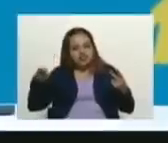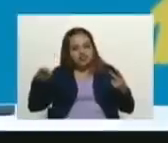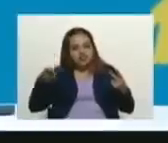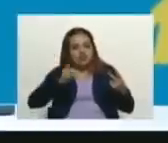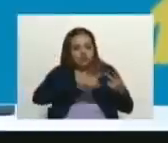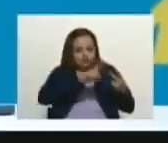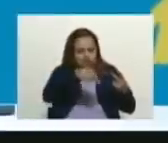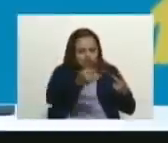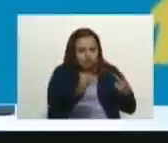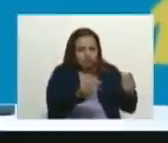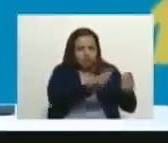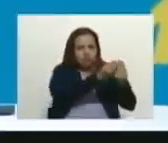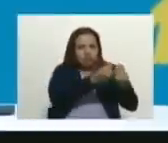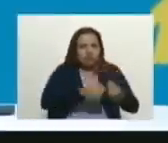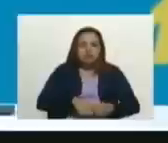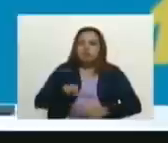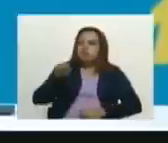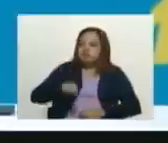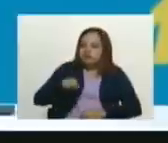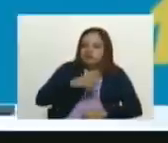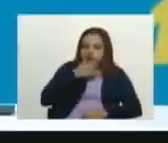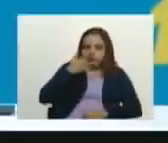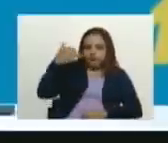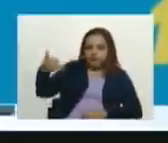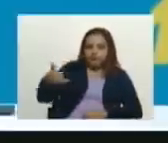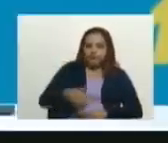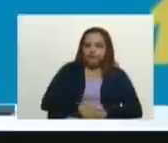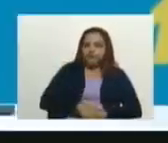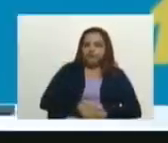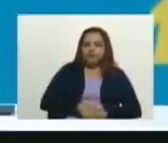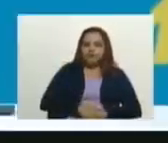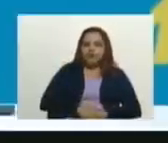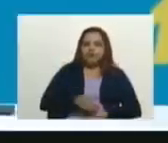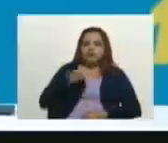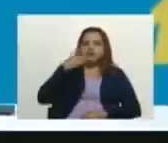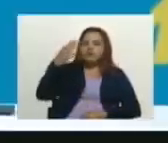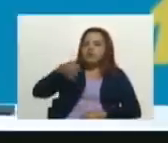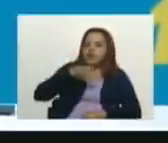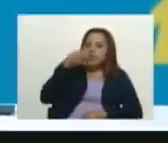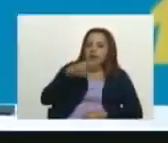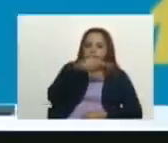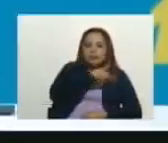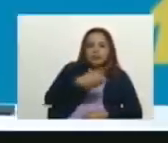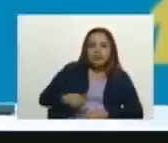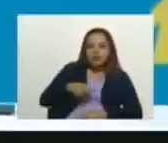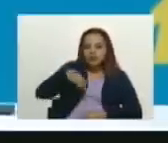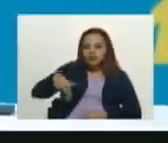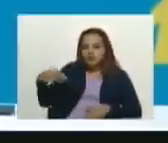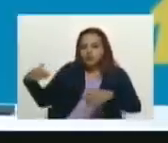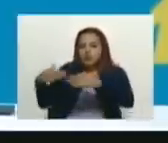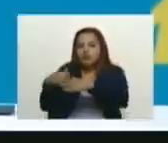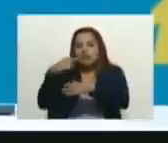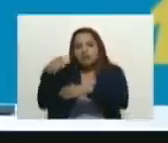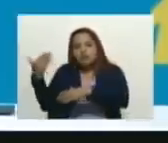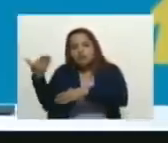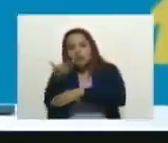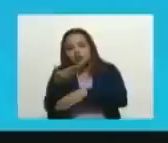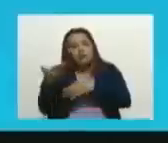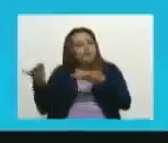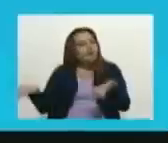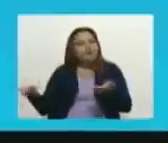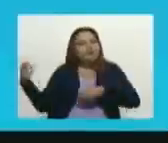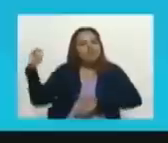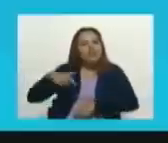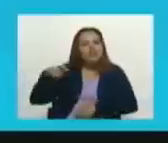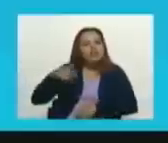mi presidente. Muy buenas tardes, mi saludo, señor presidente. Aquí estamos reunidos, bueno, para decirle a usted la necesidad